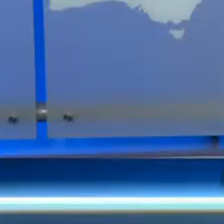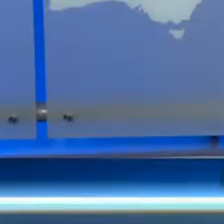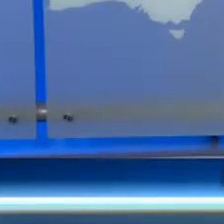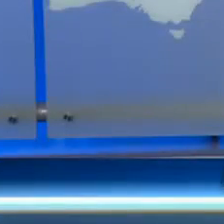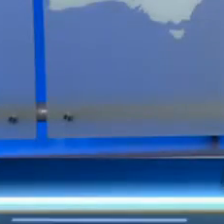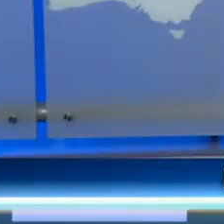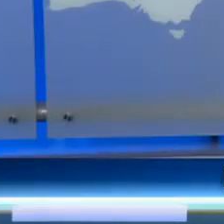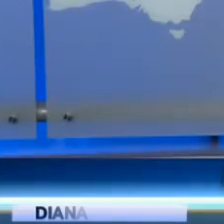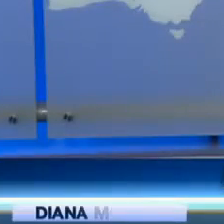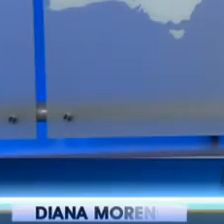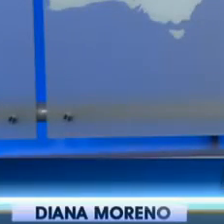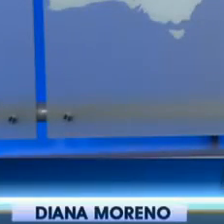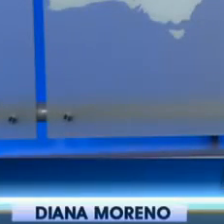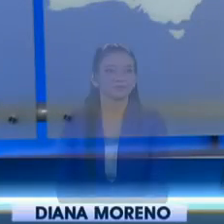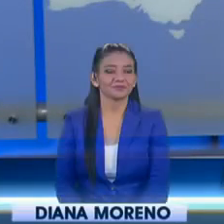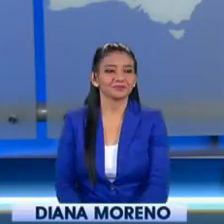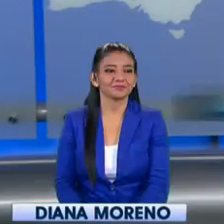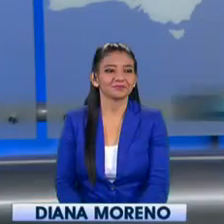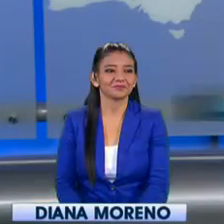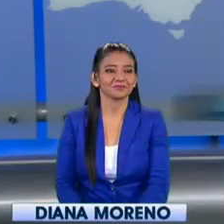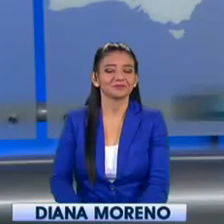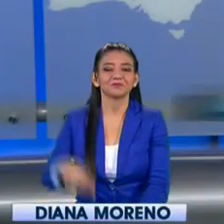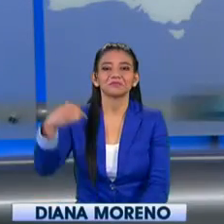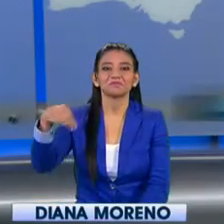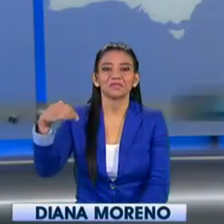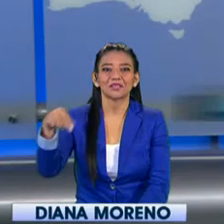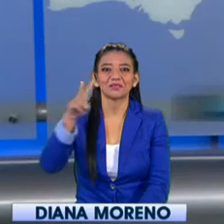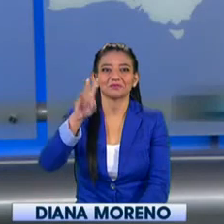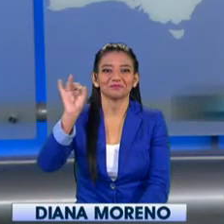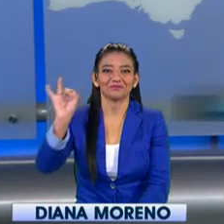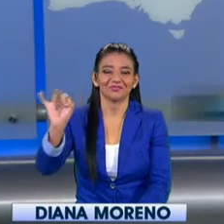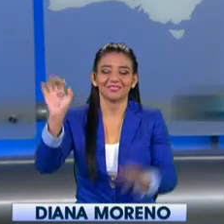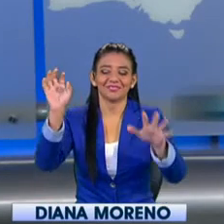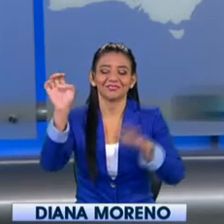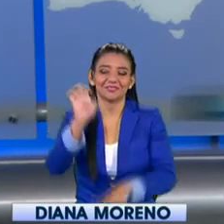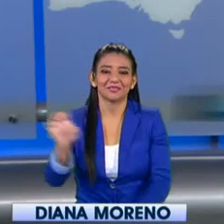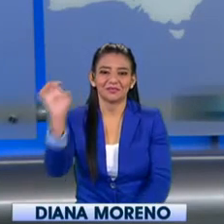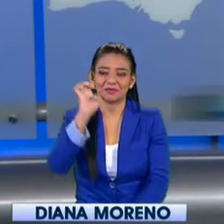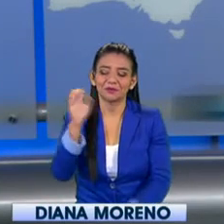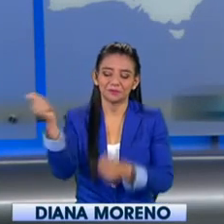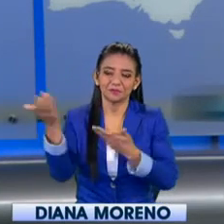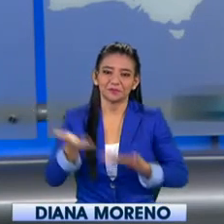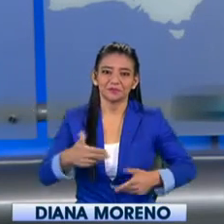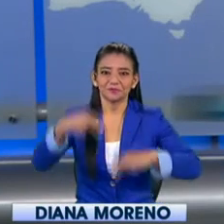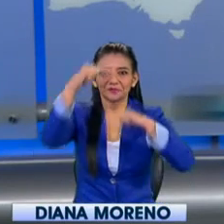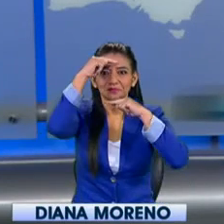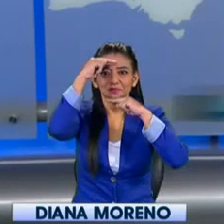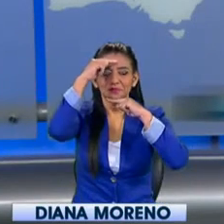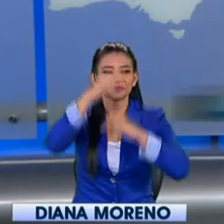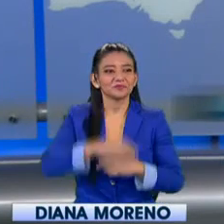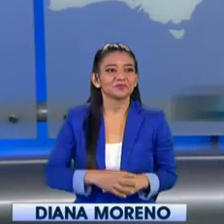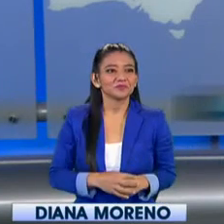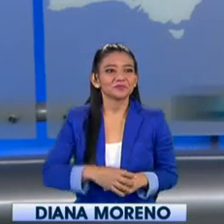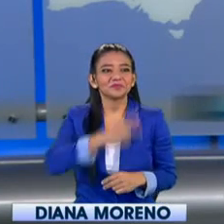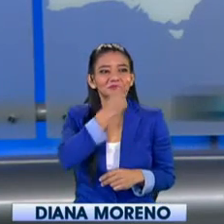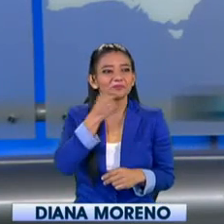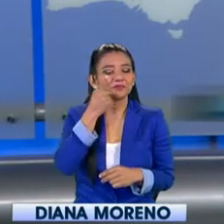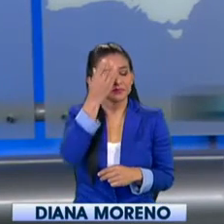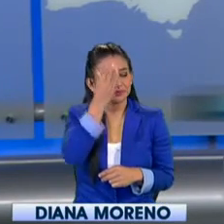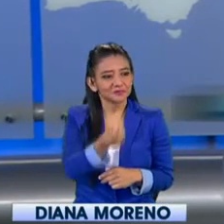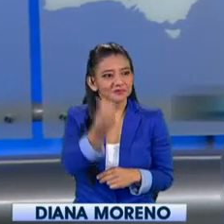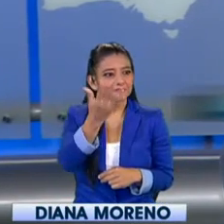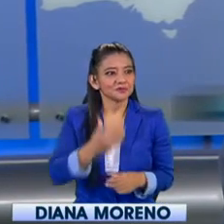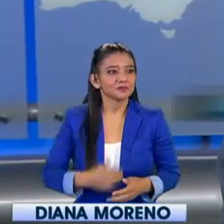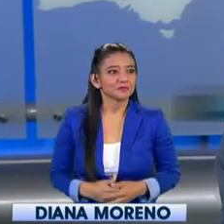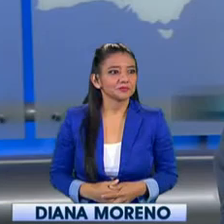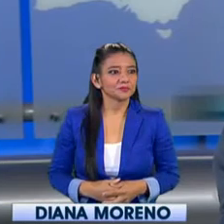Miércoles 27 de enero, un excelente día para todos. Gracias, como siempre, por su compañía aquí a La Noticia. Dianita, un buen día para ti también. Y